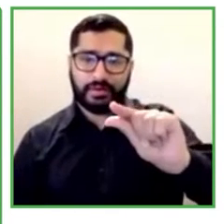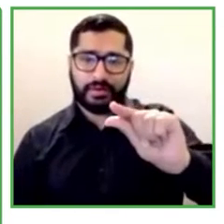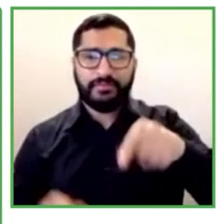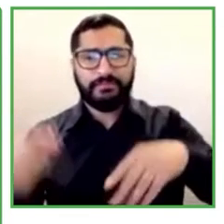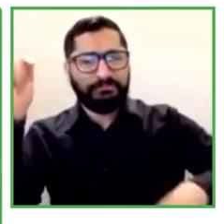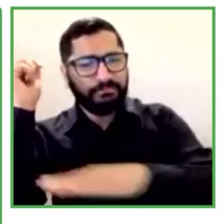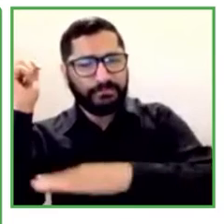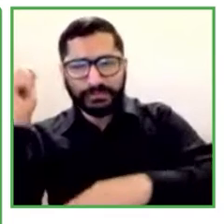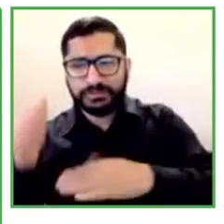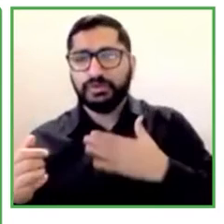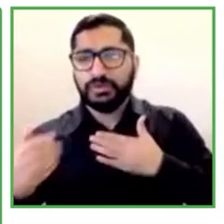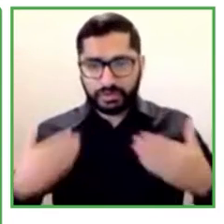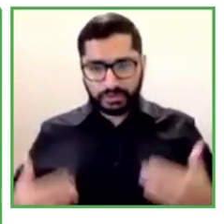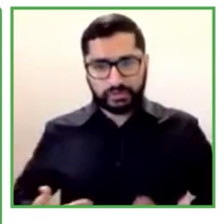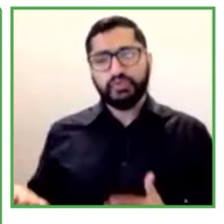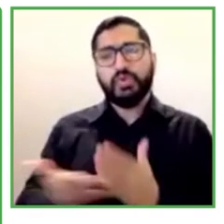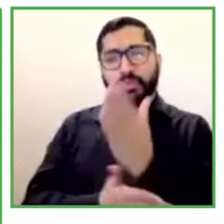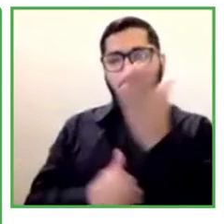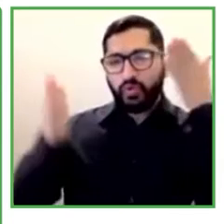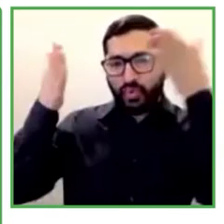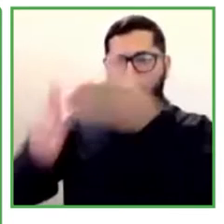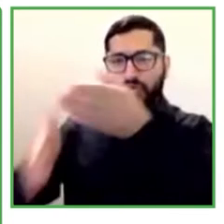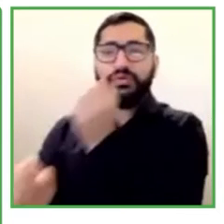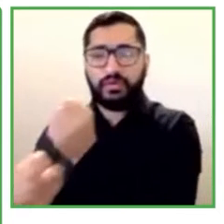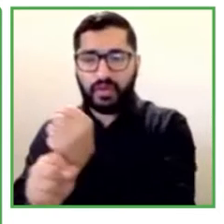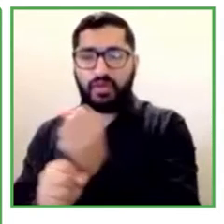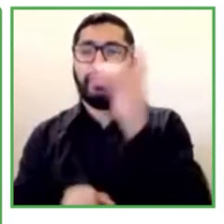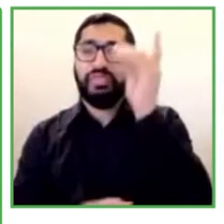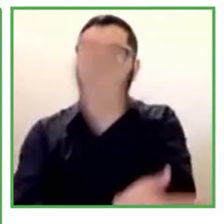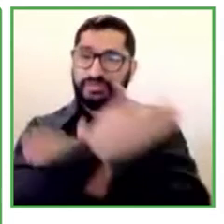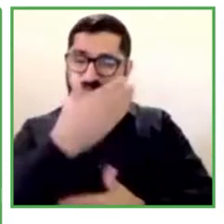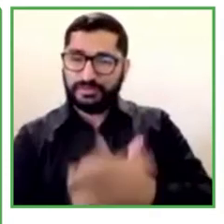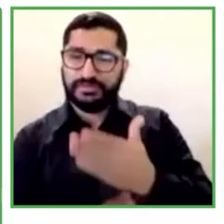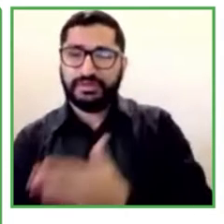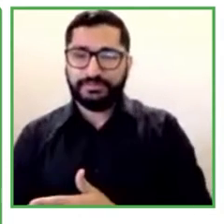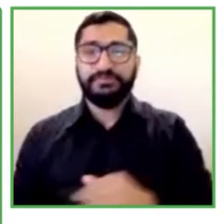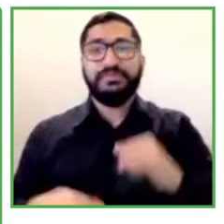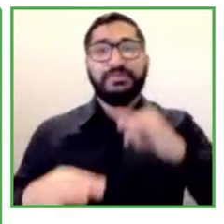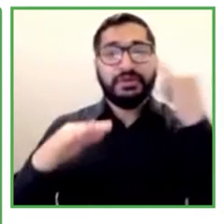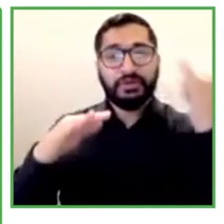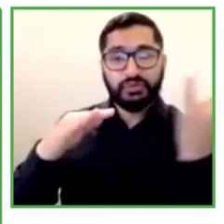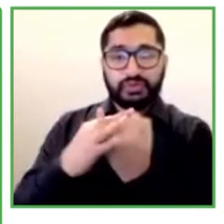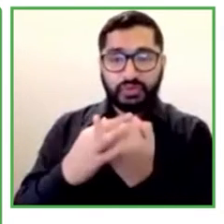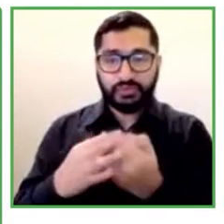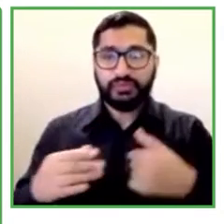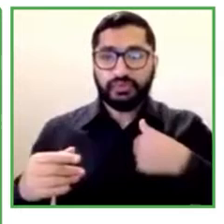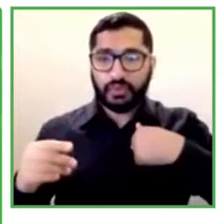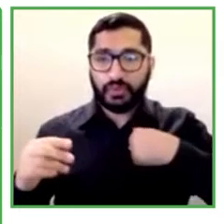de discapacidad, en la educación inclusiva y en vivir de manera independiente.